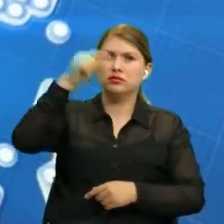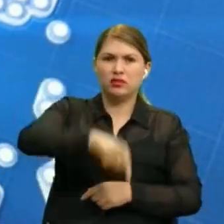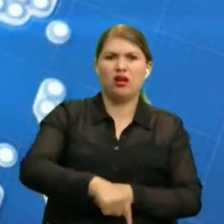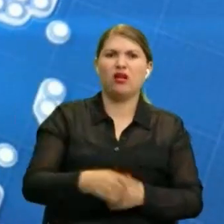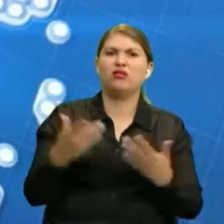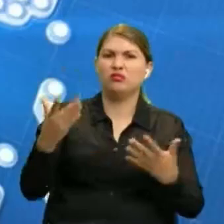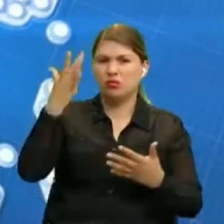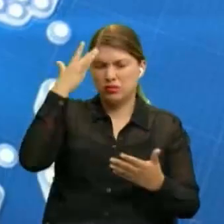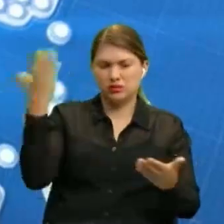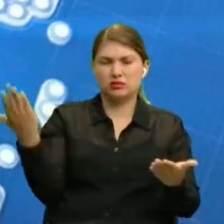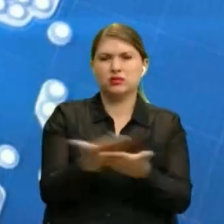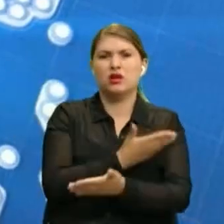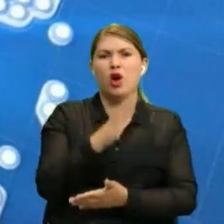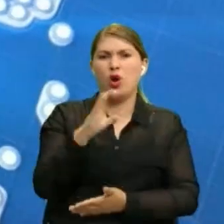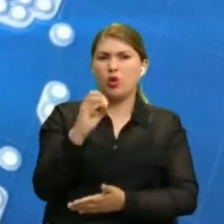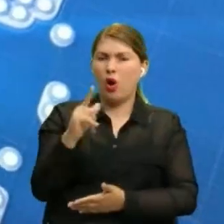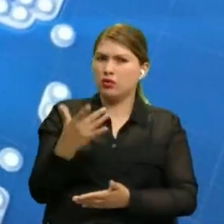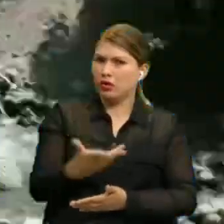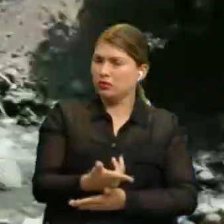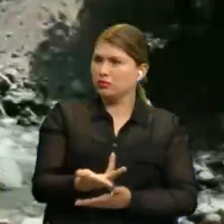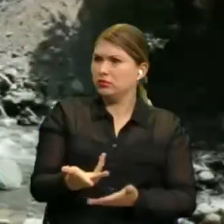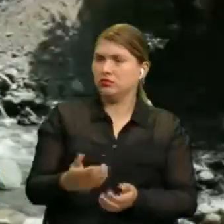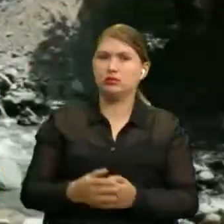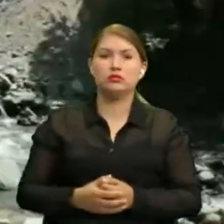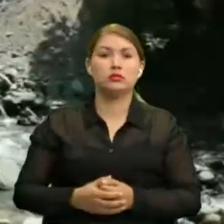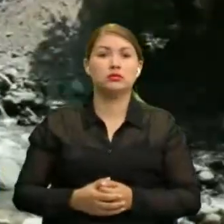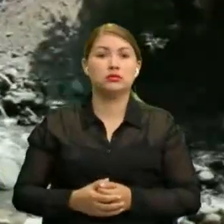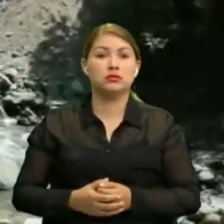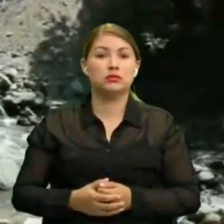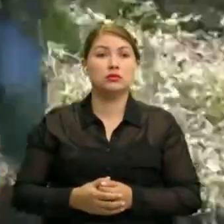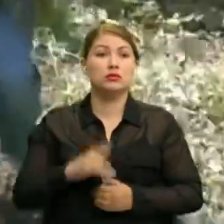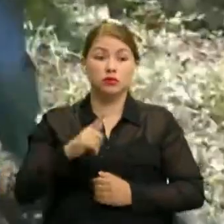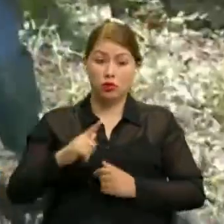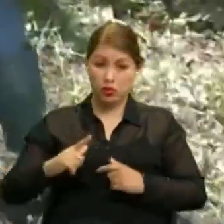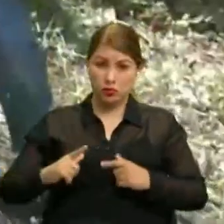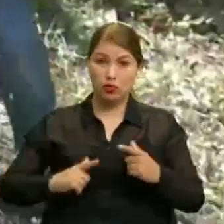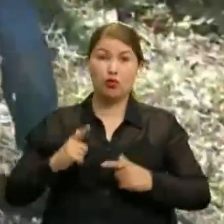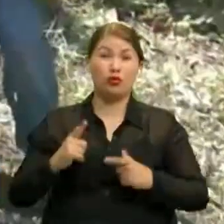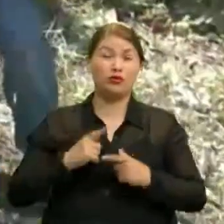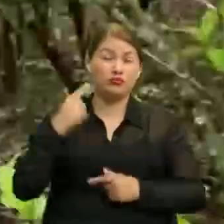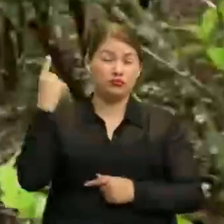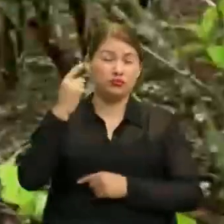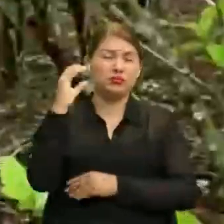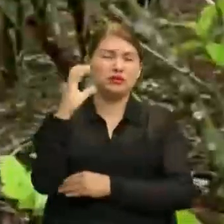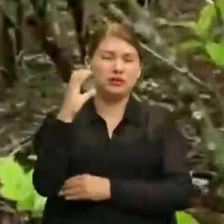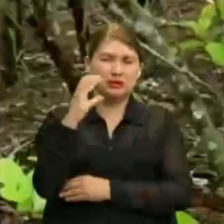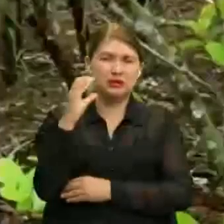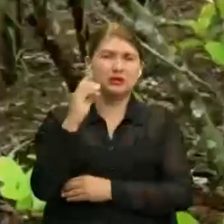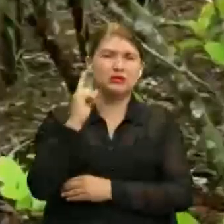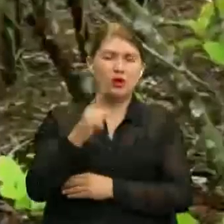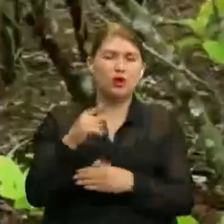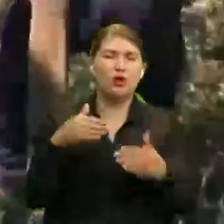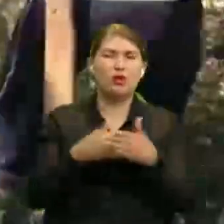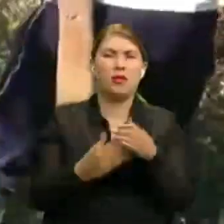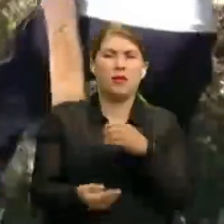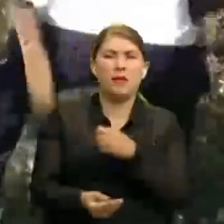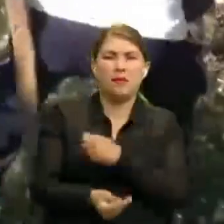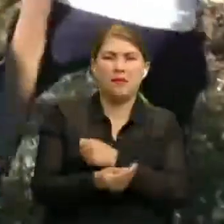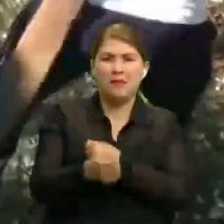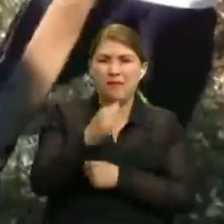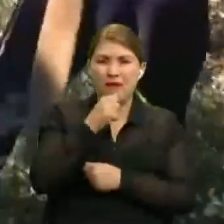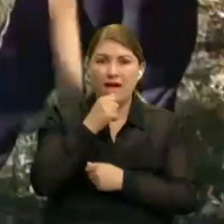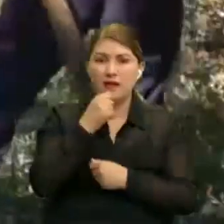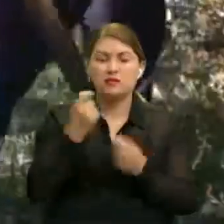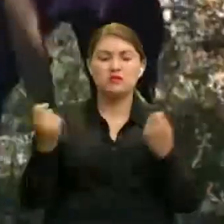arrancando la mata de coca que tuvo cultivo ilícito y a pesar de la lucha frontal que nuestro país ha dado contra las mafias que controlan estos